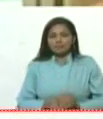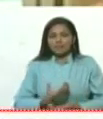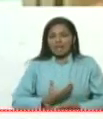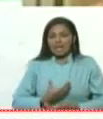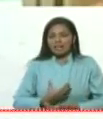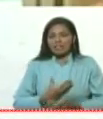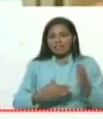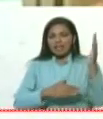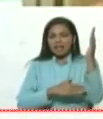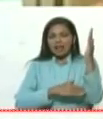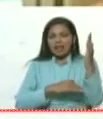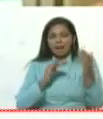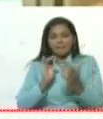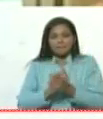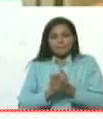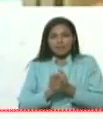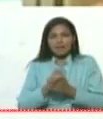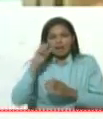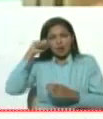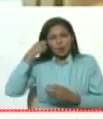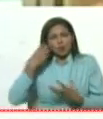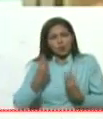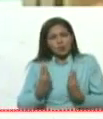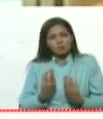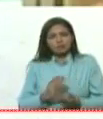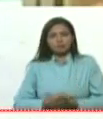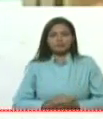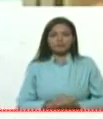Víez, querida compañera, la recuerdo mucho, Mirna.